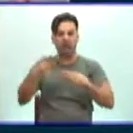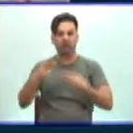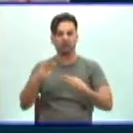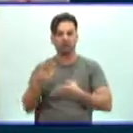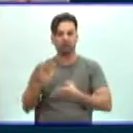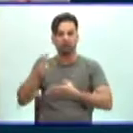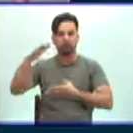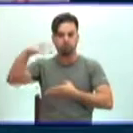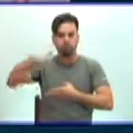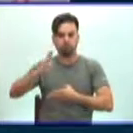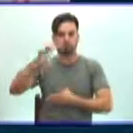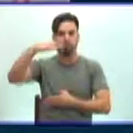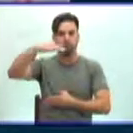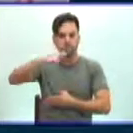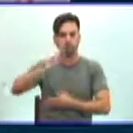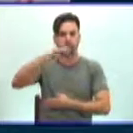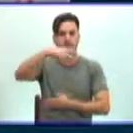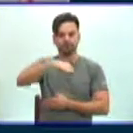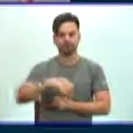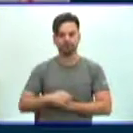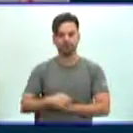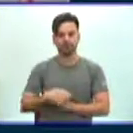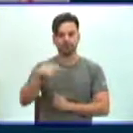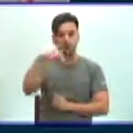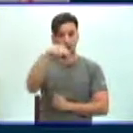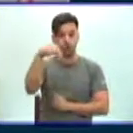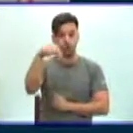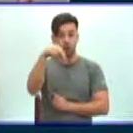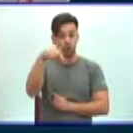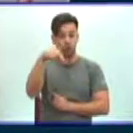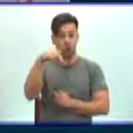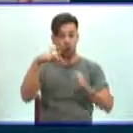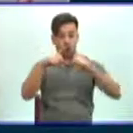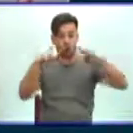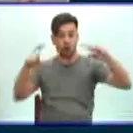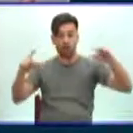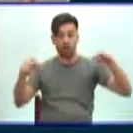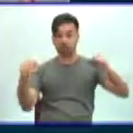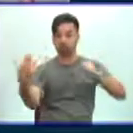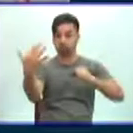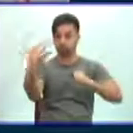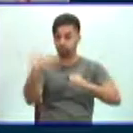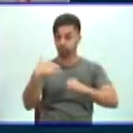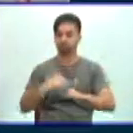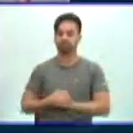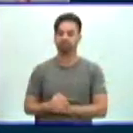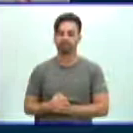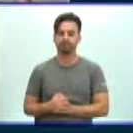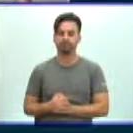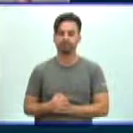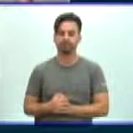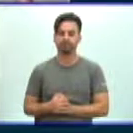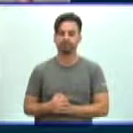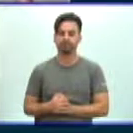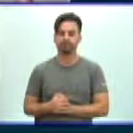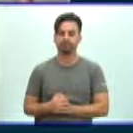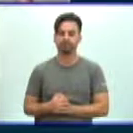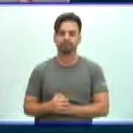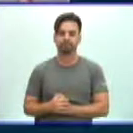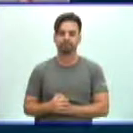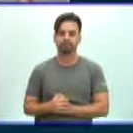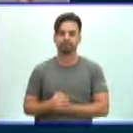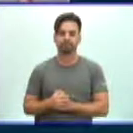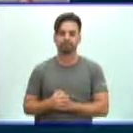costa norte del occidente y centro, con salpicaduras del mar, algunas acumulaciones ligeras de agua en las zonas bajas